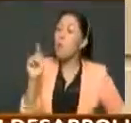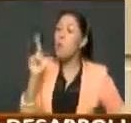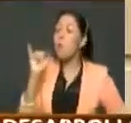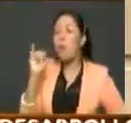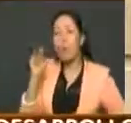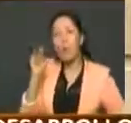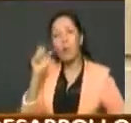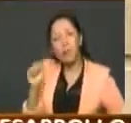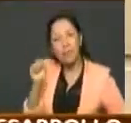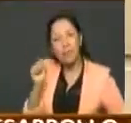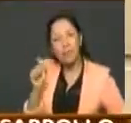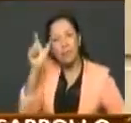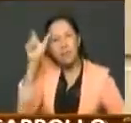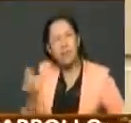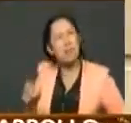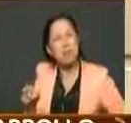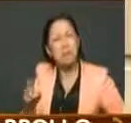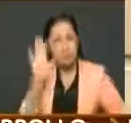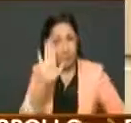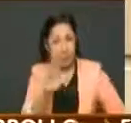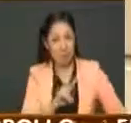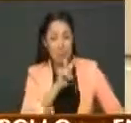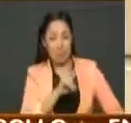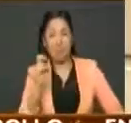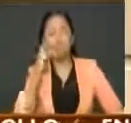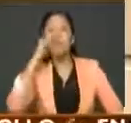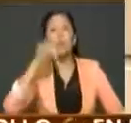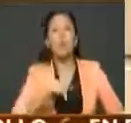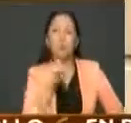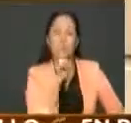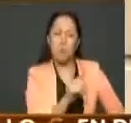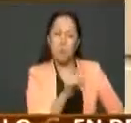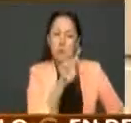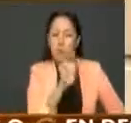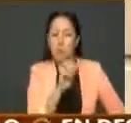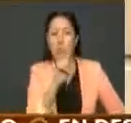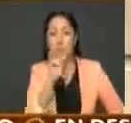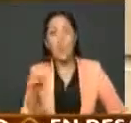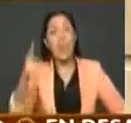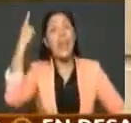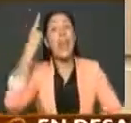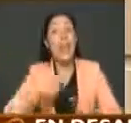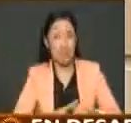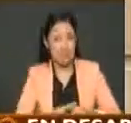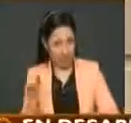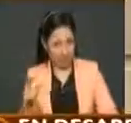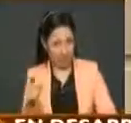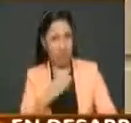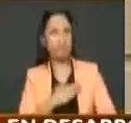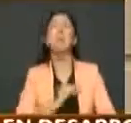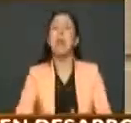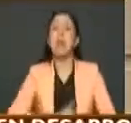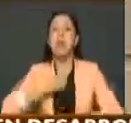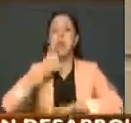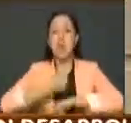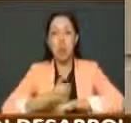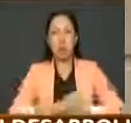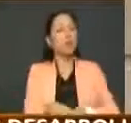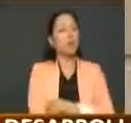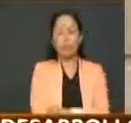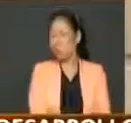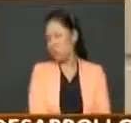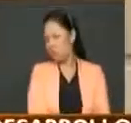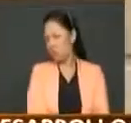El 27 de junio de 1980, el entonces director de la aeronáutica concedió licencia